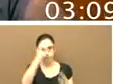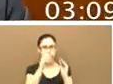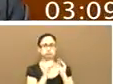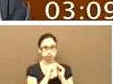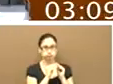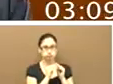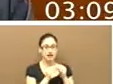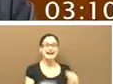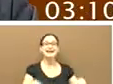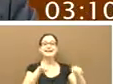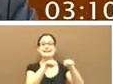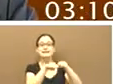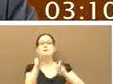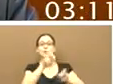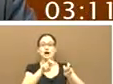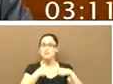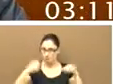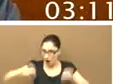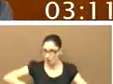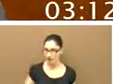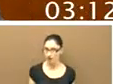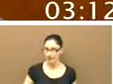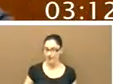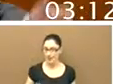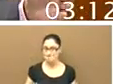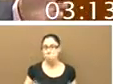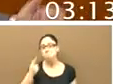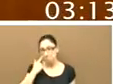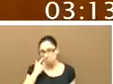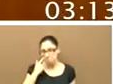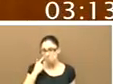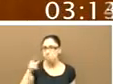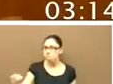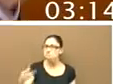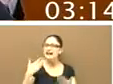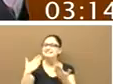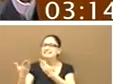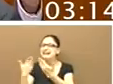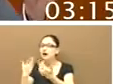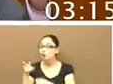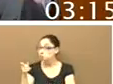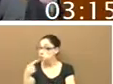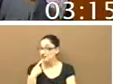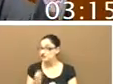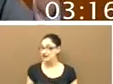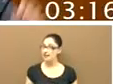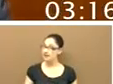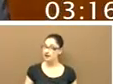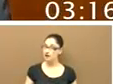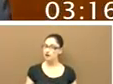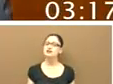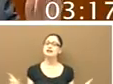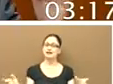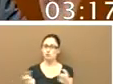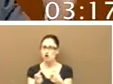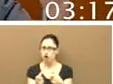es que el equilibrio estamos de acuerdo con él pero mire usted ¿no ha hablado usted de diálogo? han convocado una reunión del Consejo de